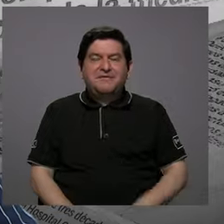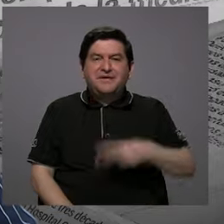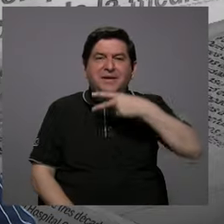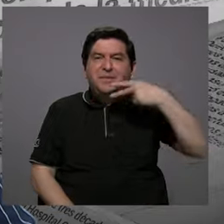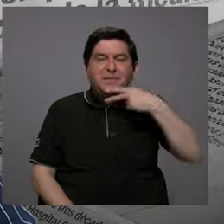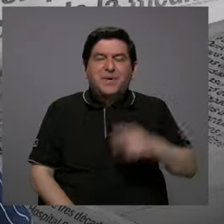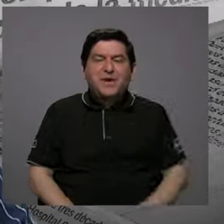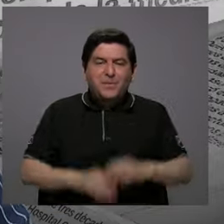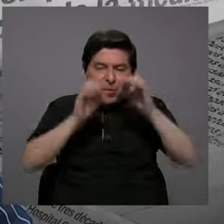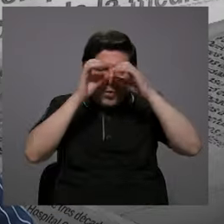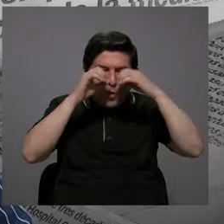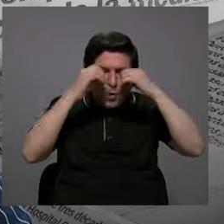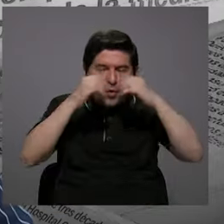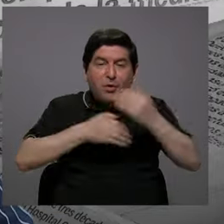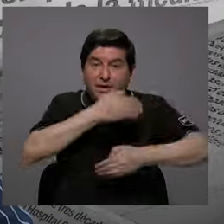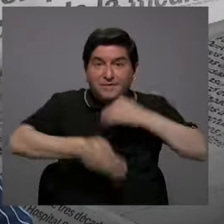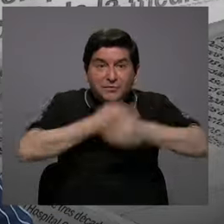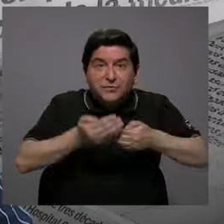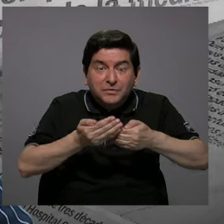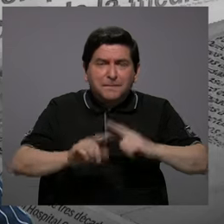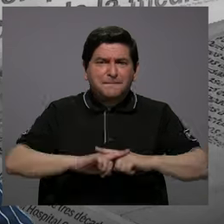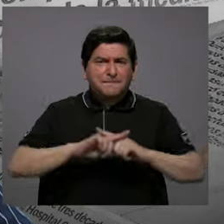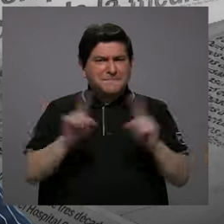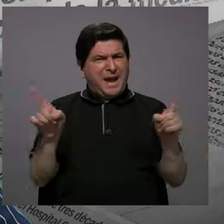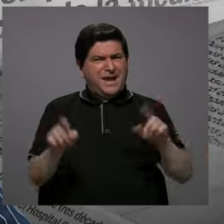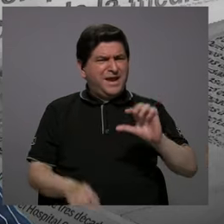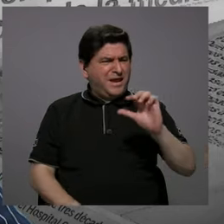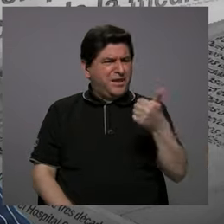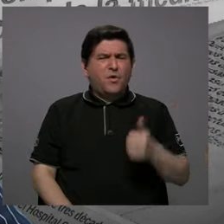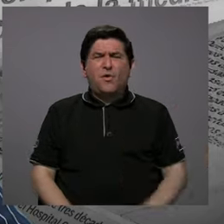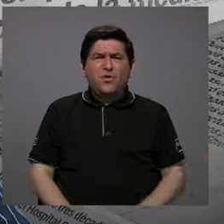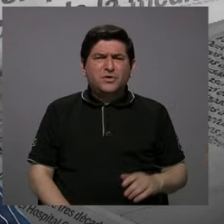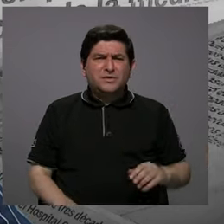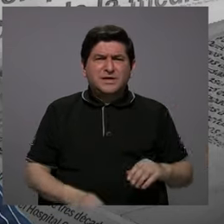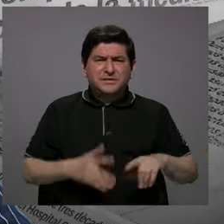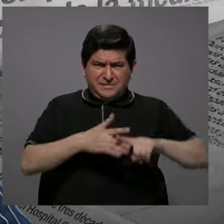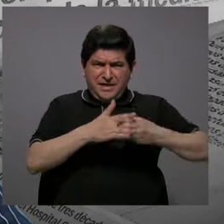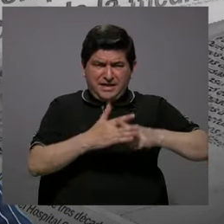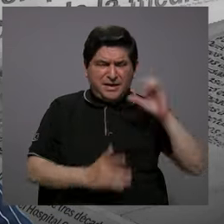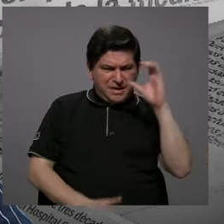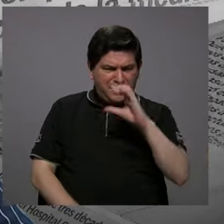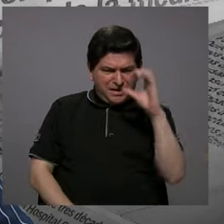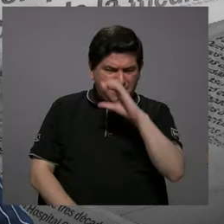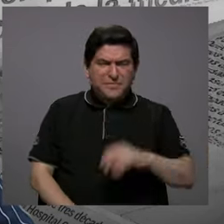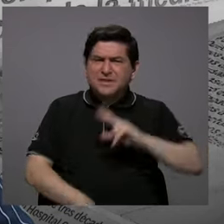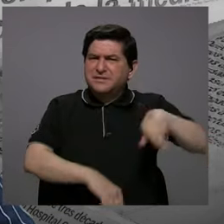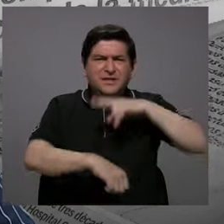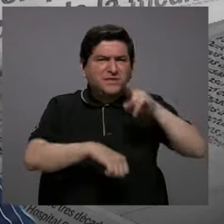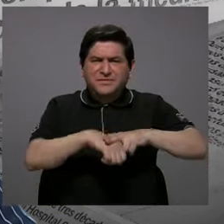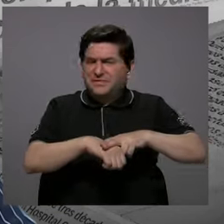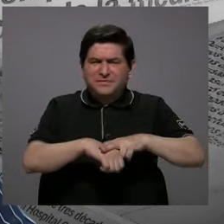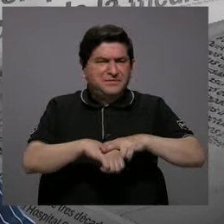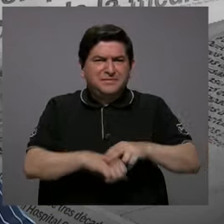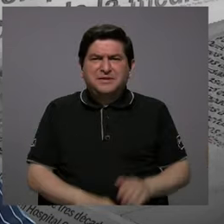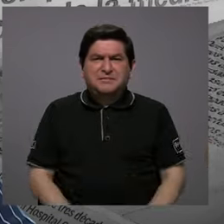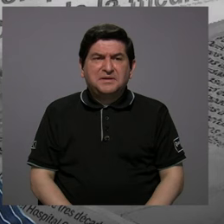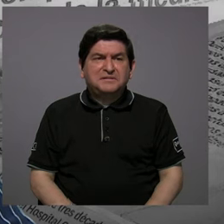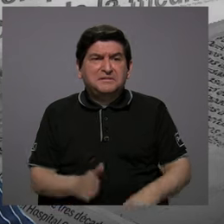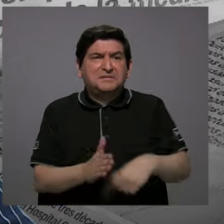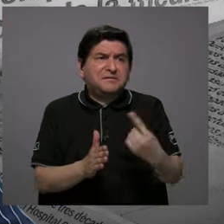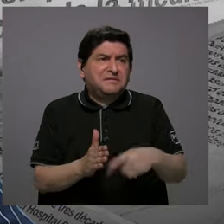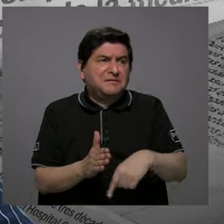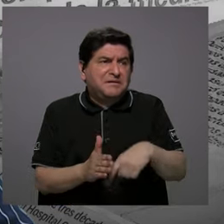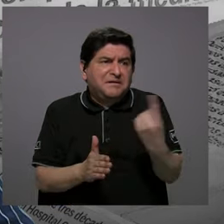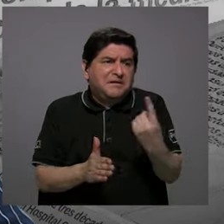googlearlo pero hay muchos otros eh buscadores que generalmente ni siquiera para a veces